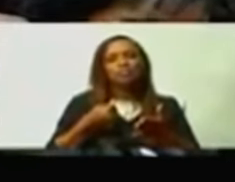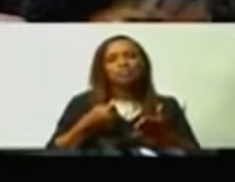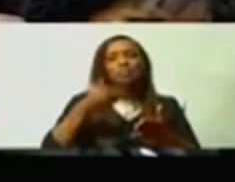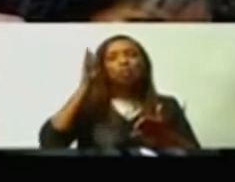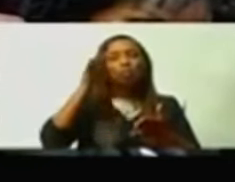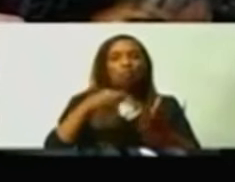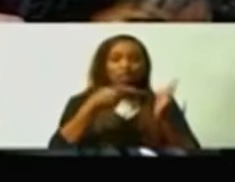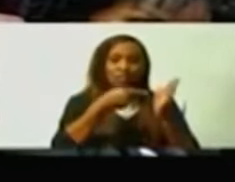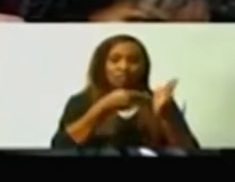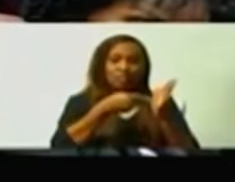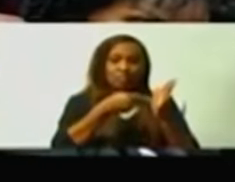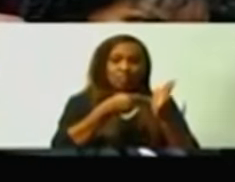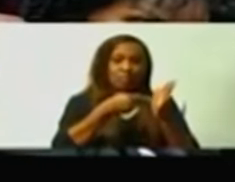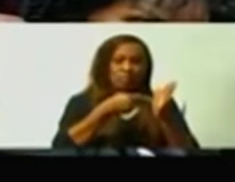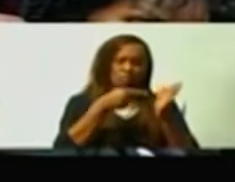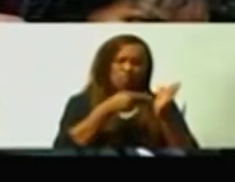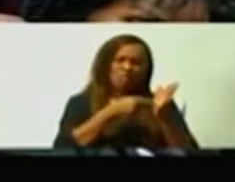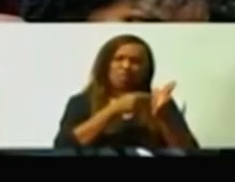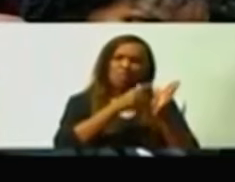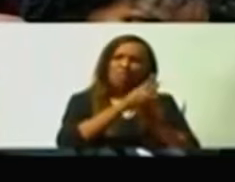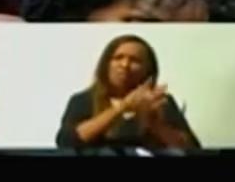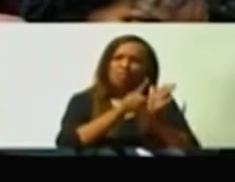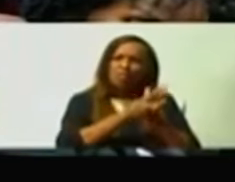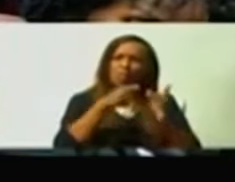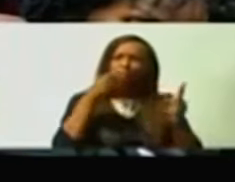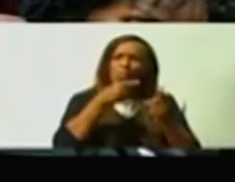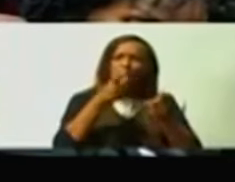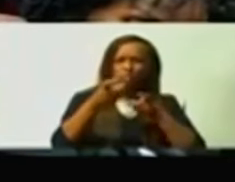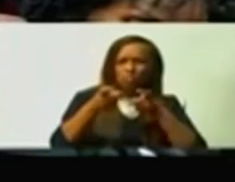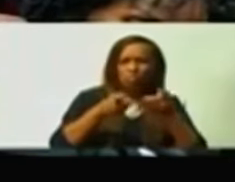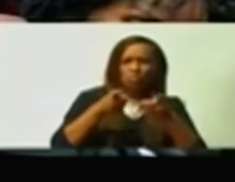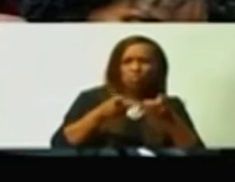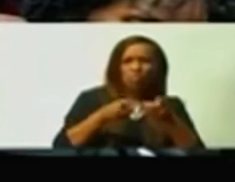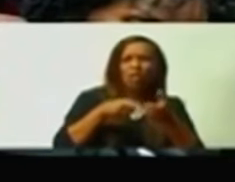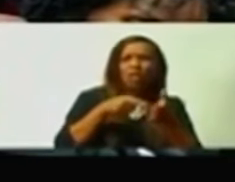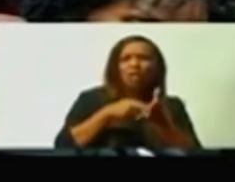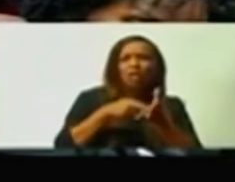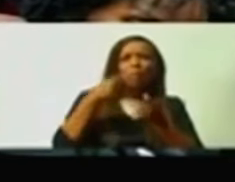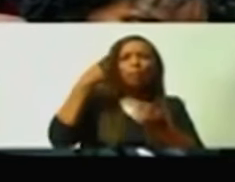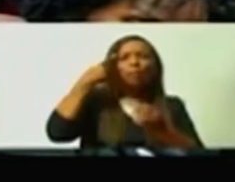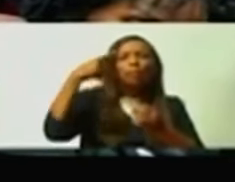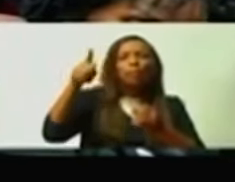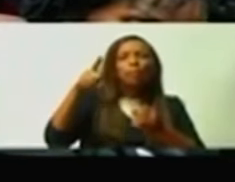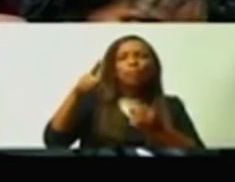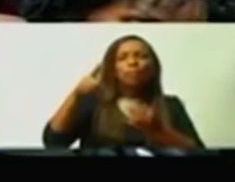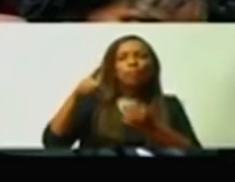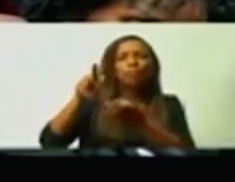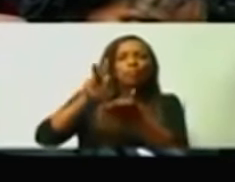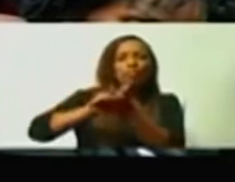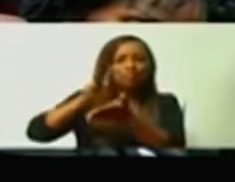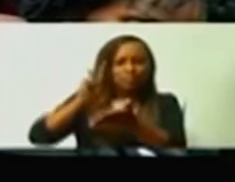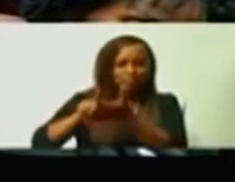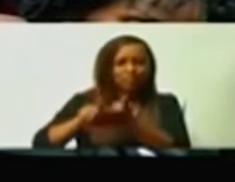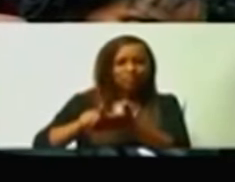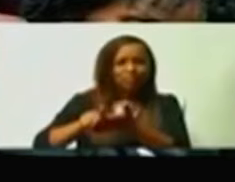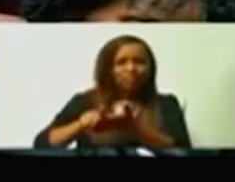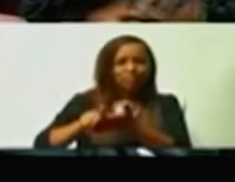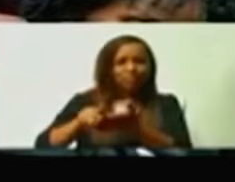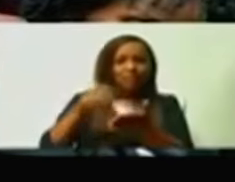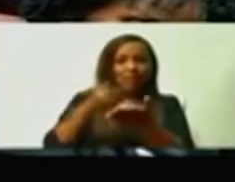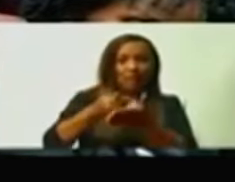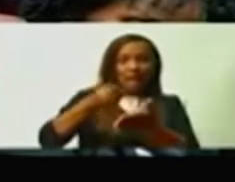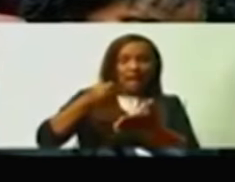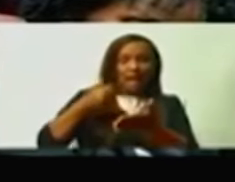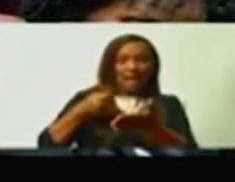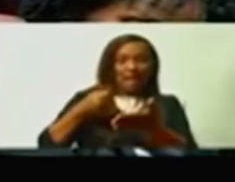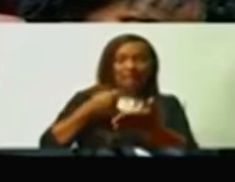que es algo que ya está regulado en los artículos transitorios de la Ley de Compra y Contrataciones vigente, y que nos expliquen cuáles son específicamente, con nombre